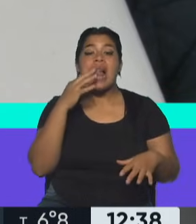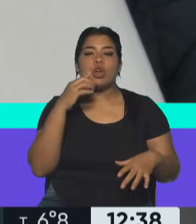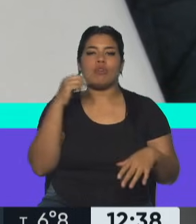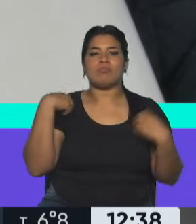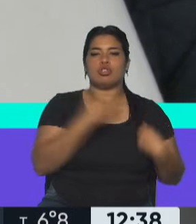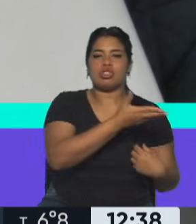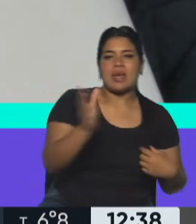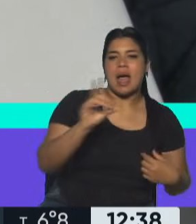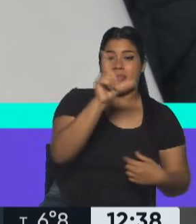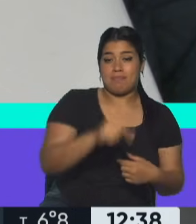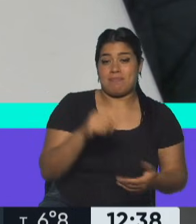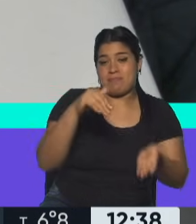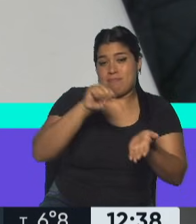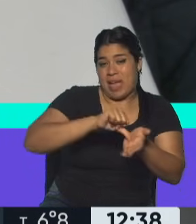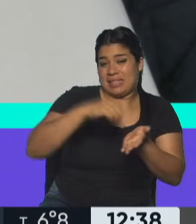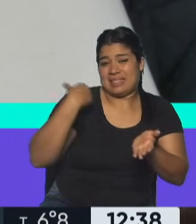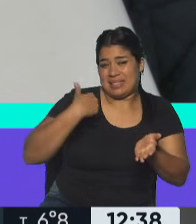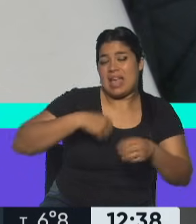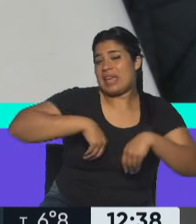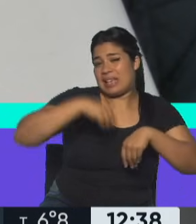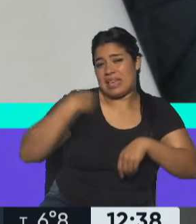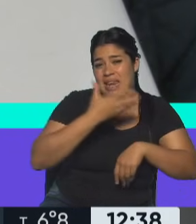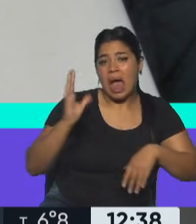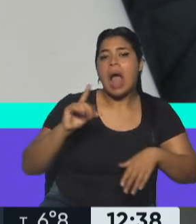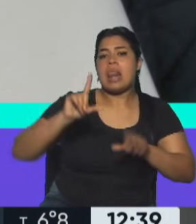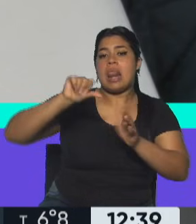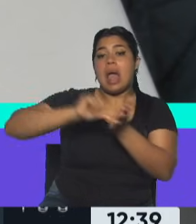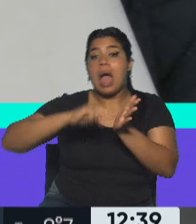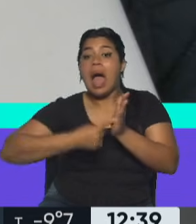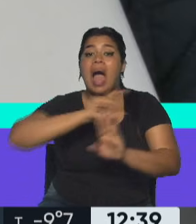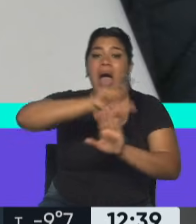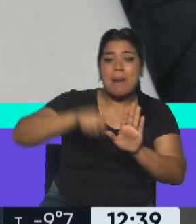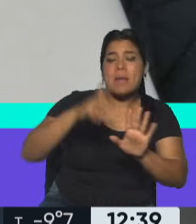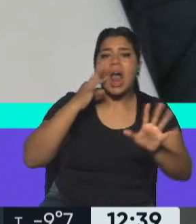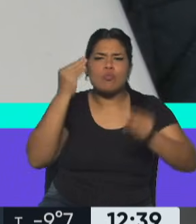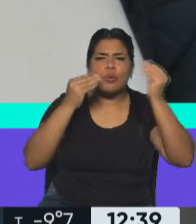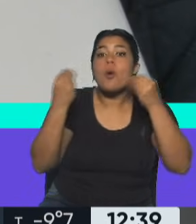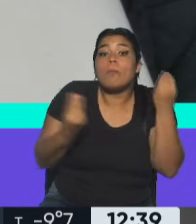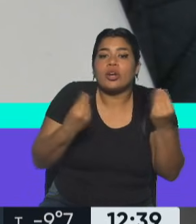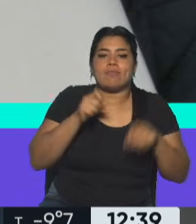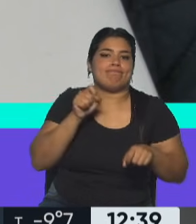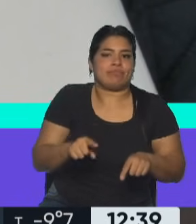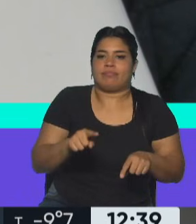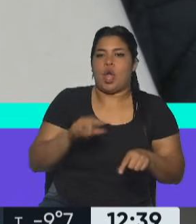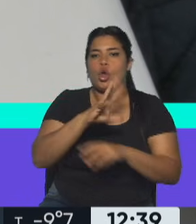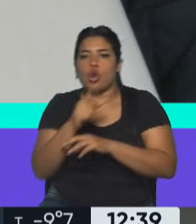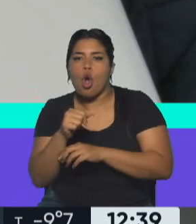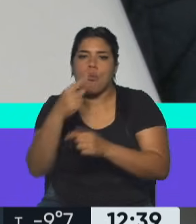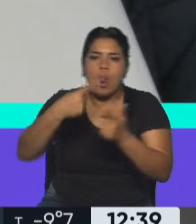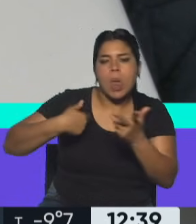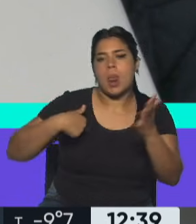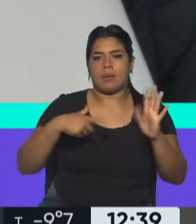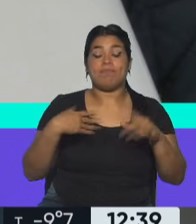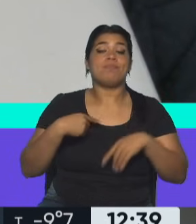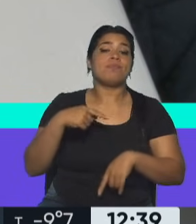en todo el país, pero particularmente este último tiempo en el AMBA, en la gran parte de Buenos Aires, es la inseguridad. Y se han pronunciado varios funcionarios, Sergio Berni, ministro